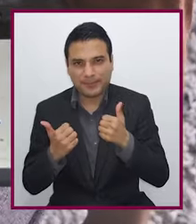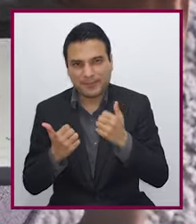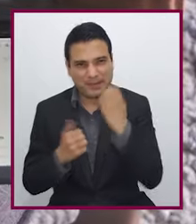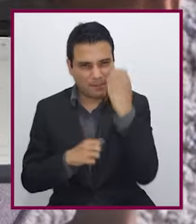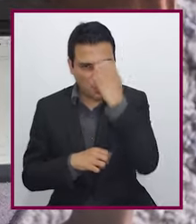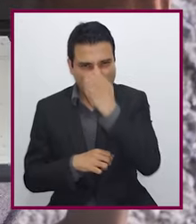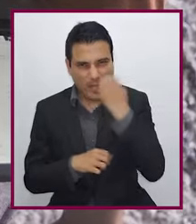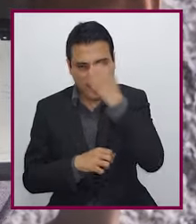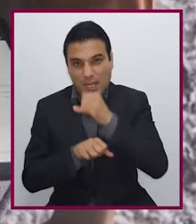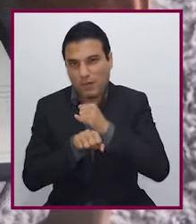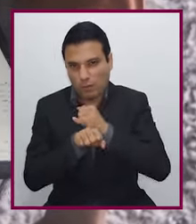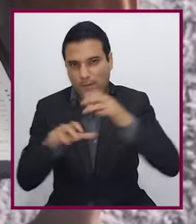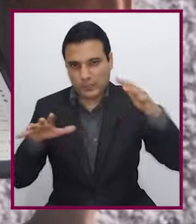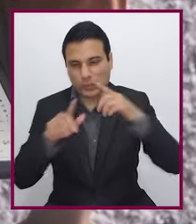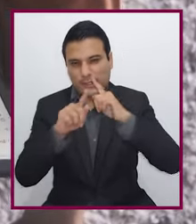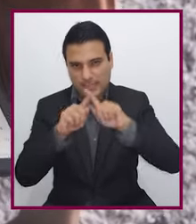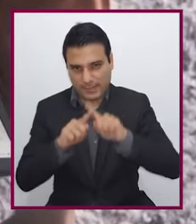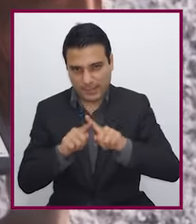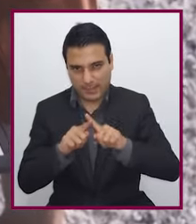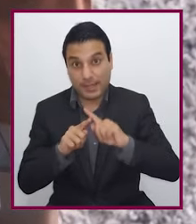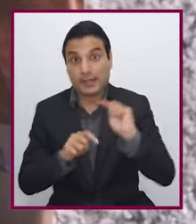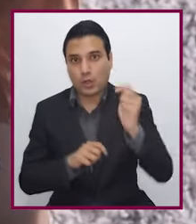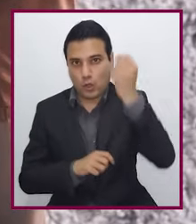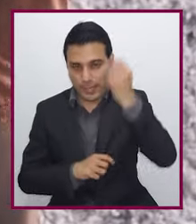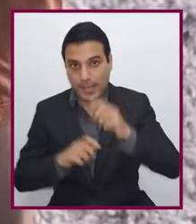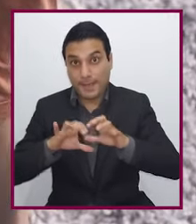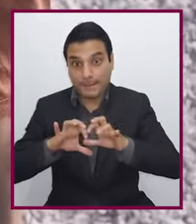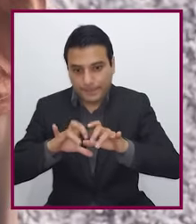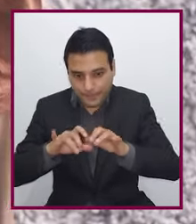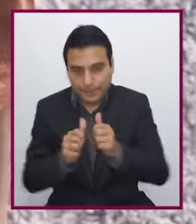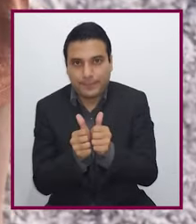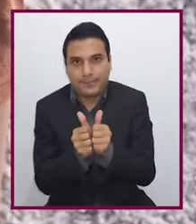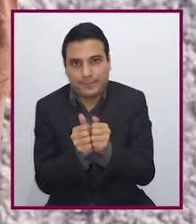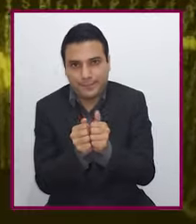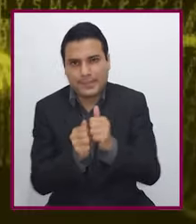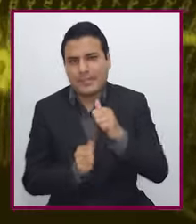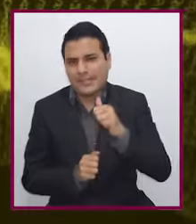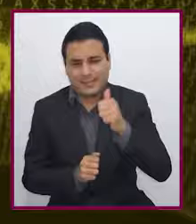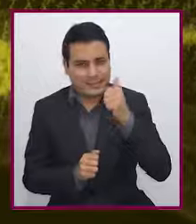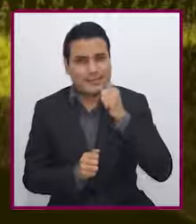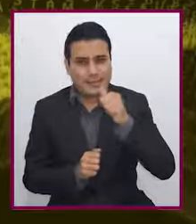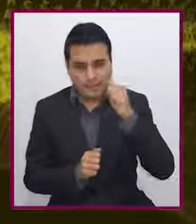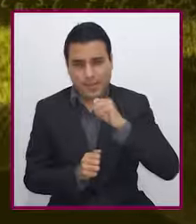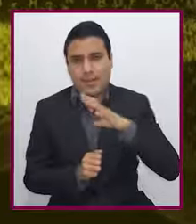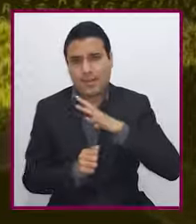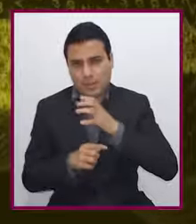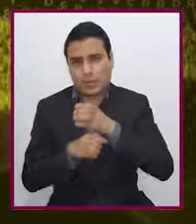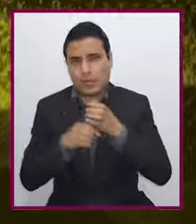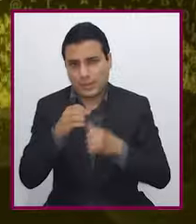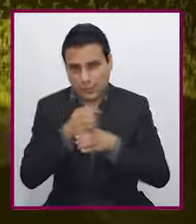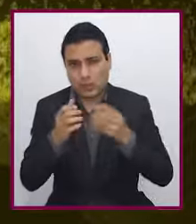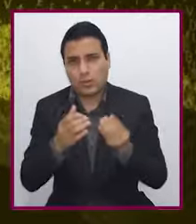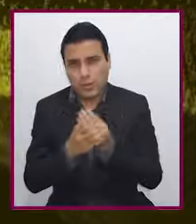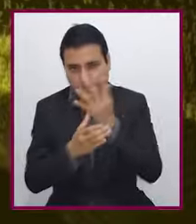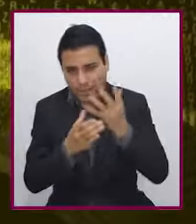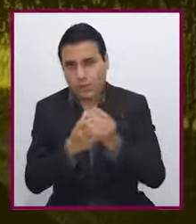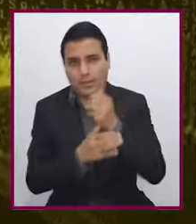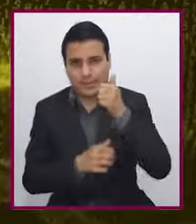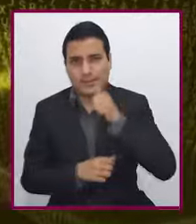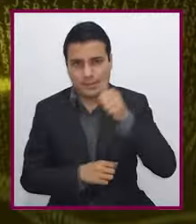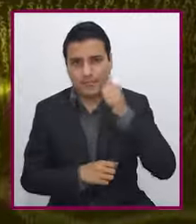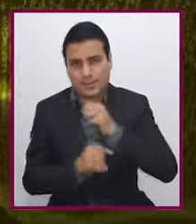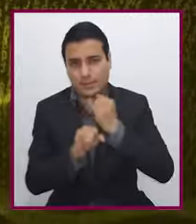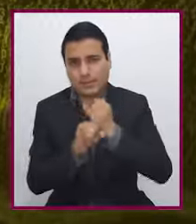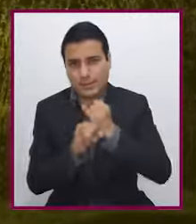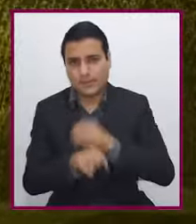o incluso evaluar información, pero utilizando la tecnología digital. O sea, siempre hay nuevas cosas que aprender en cuanto